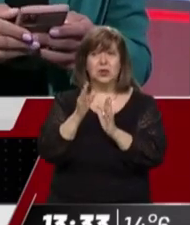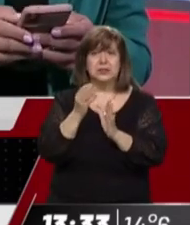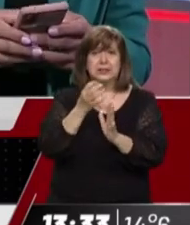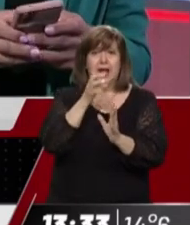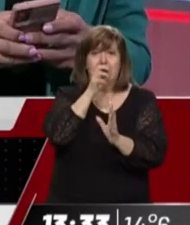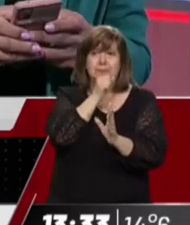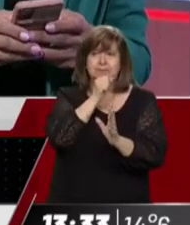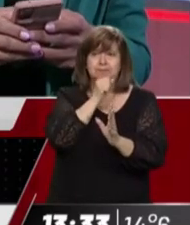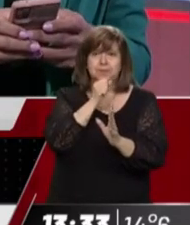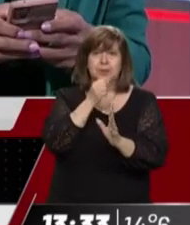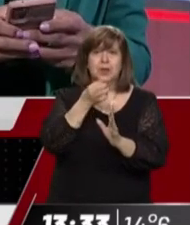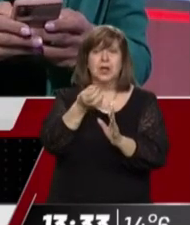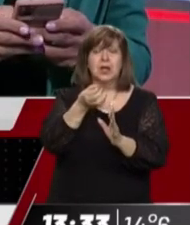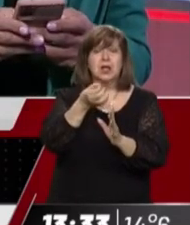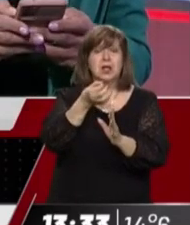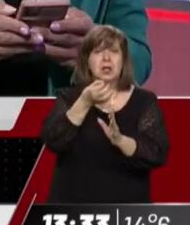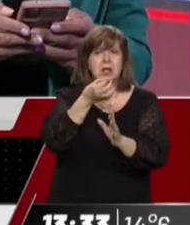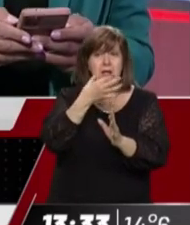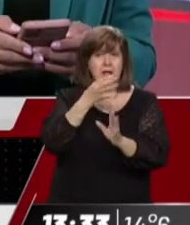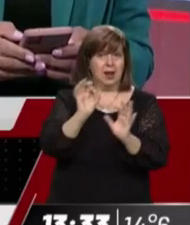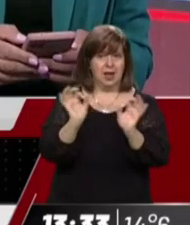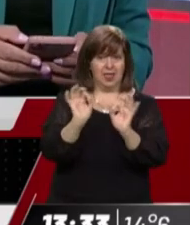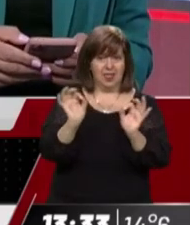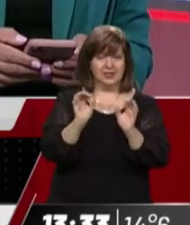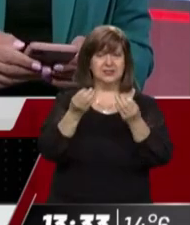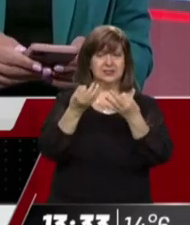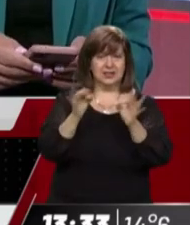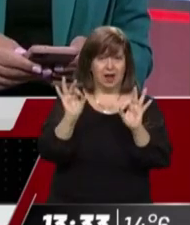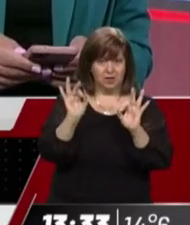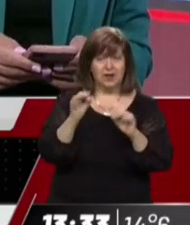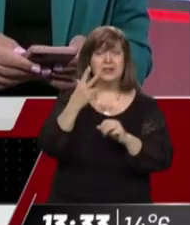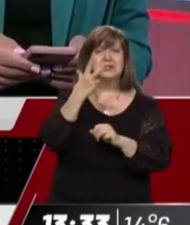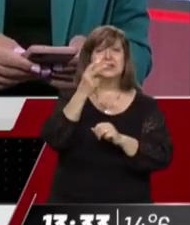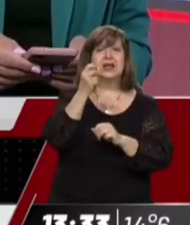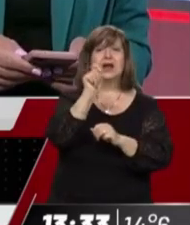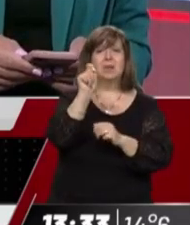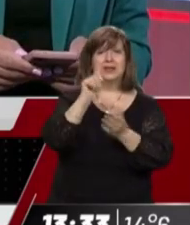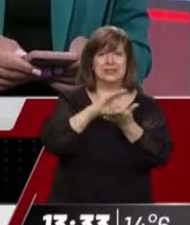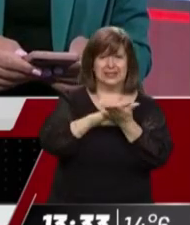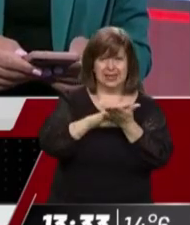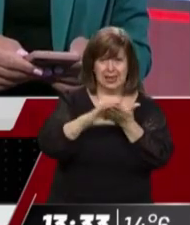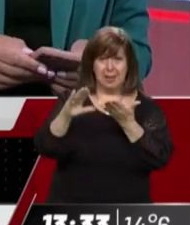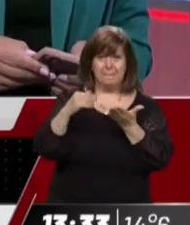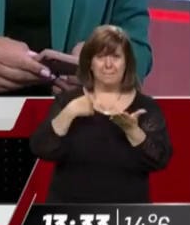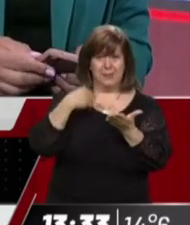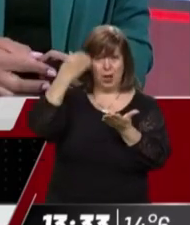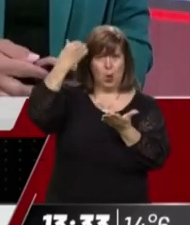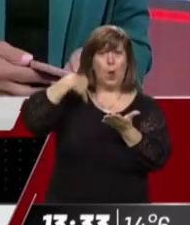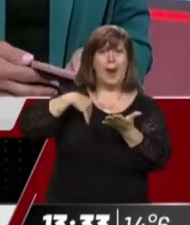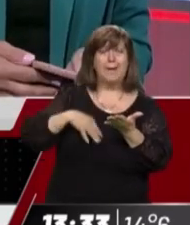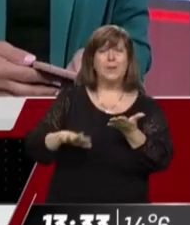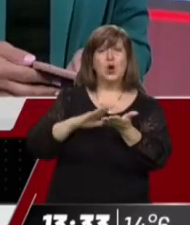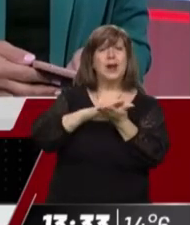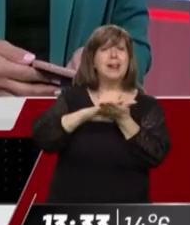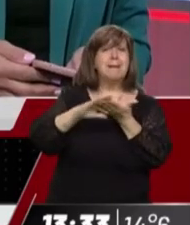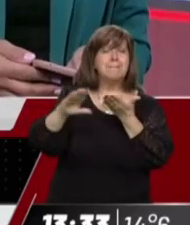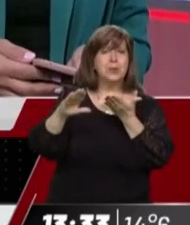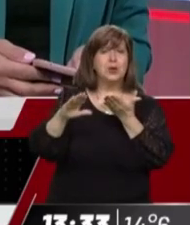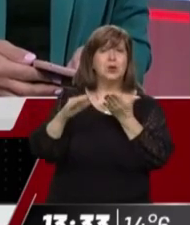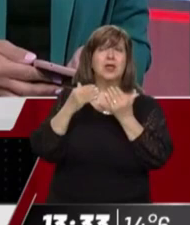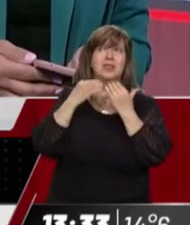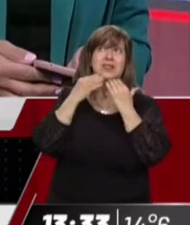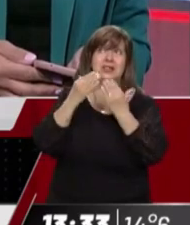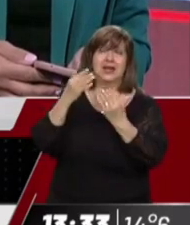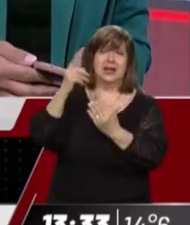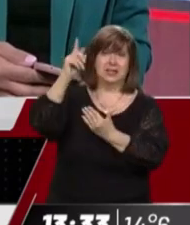familia necesita absolutamente todo y tal vez podríamos hacer foco en los niños, ¿no? Desde zapatillas hasta ropa. Todo. Y bueno, y